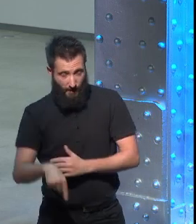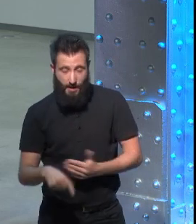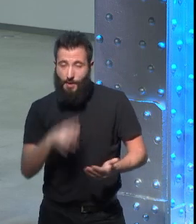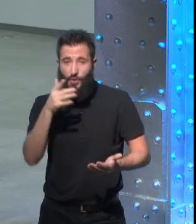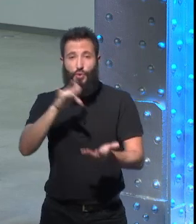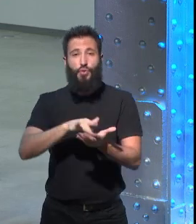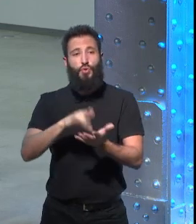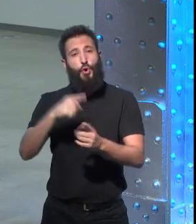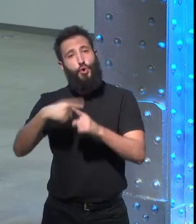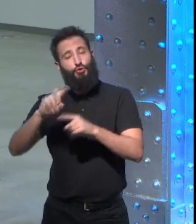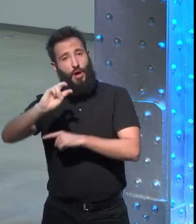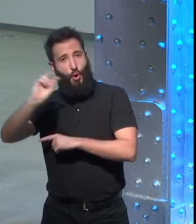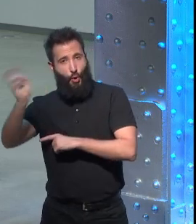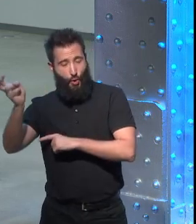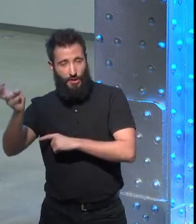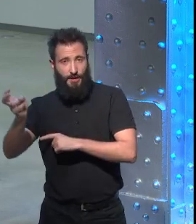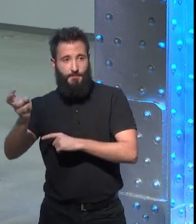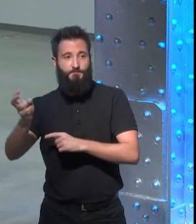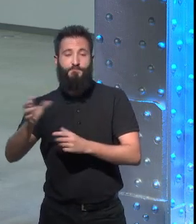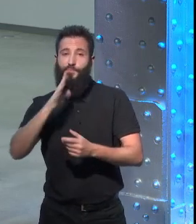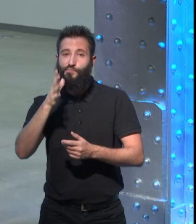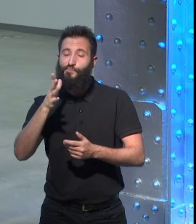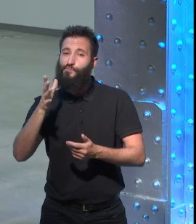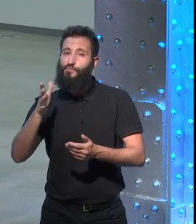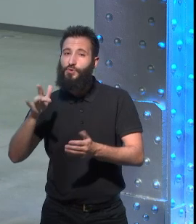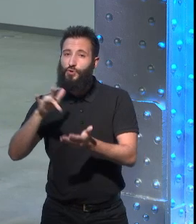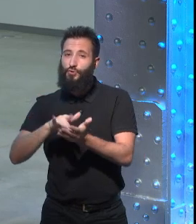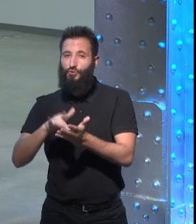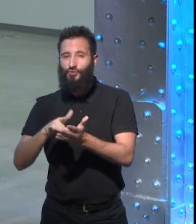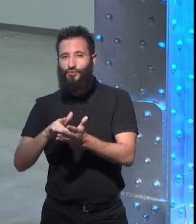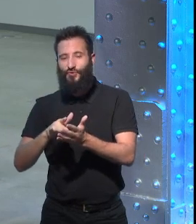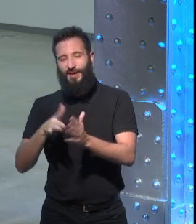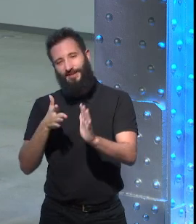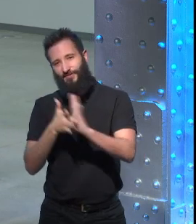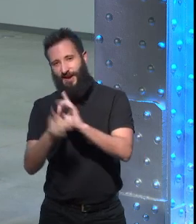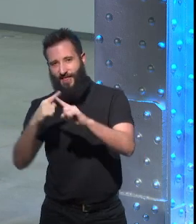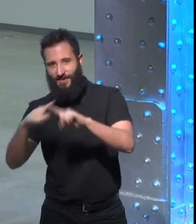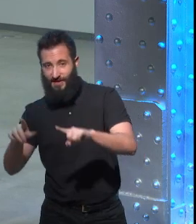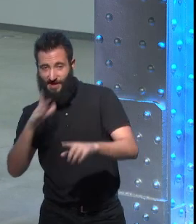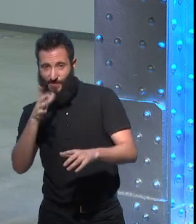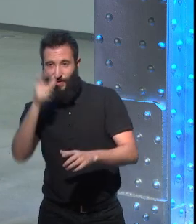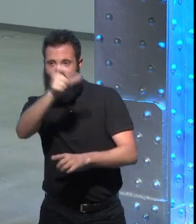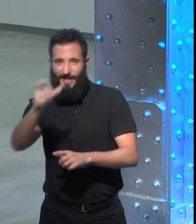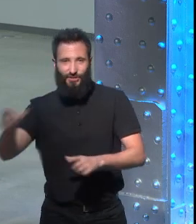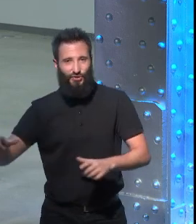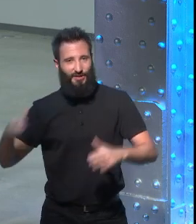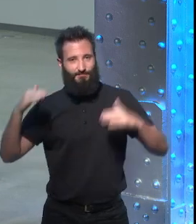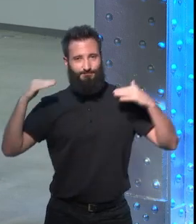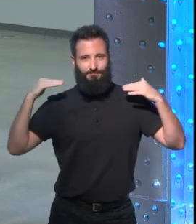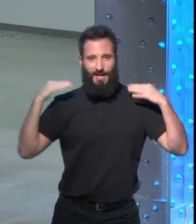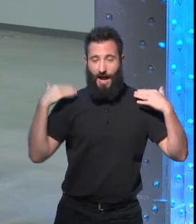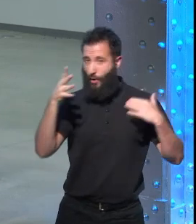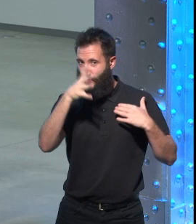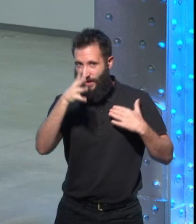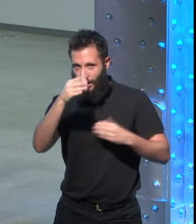Otro dato característico son el otro lado de la moneda, ¿no? Los autores de los